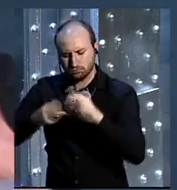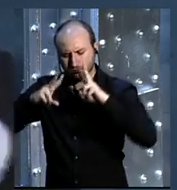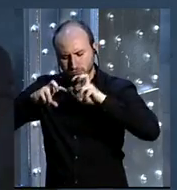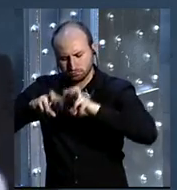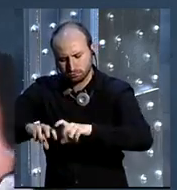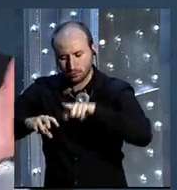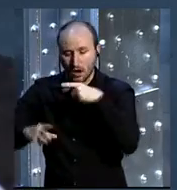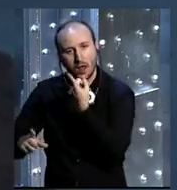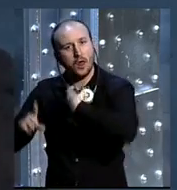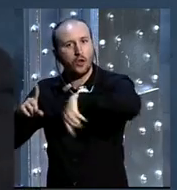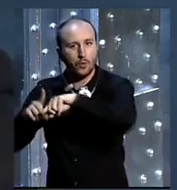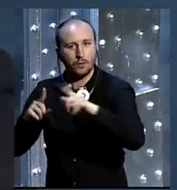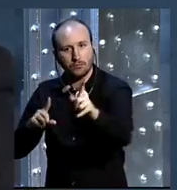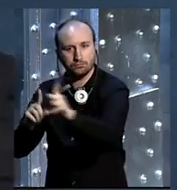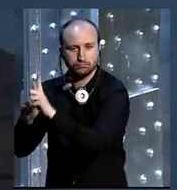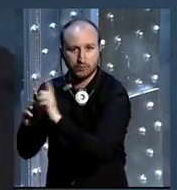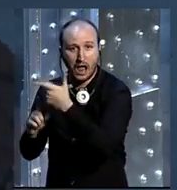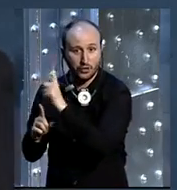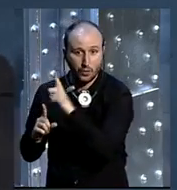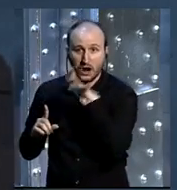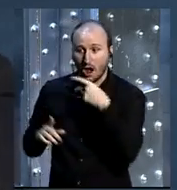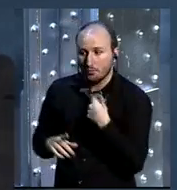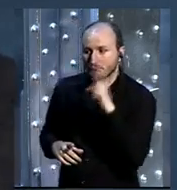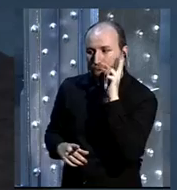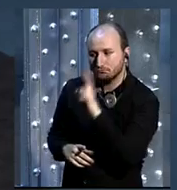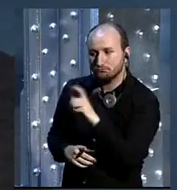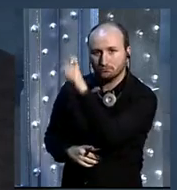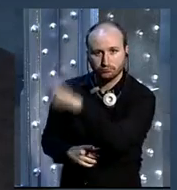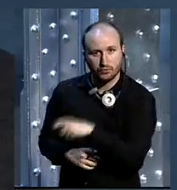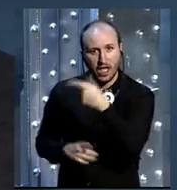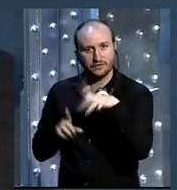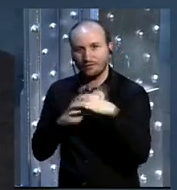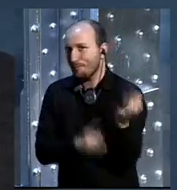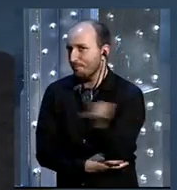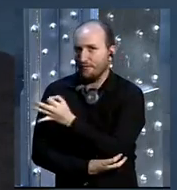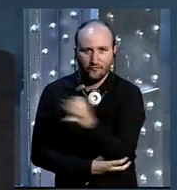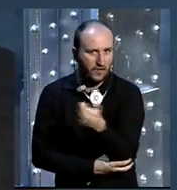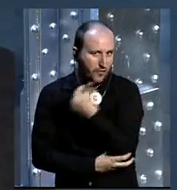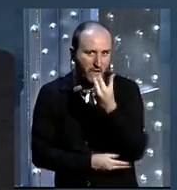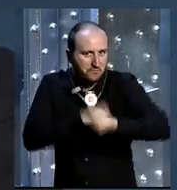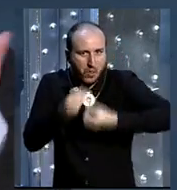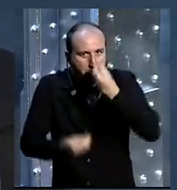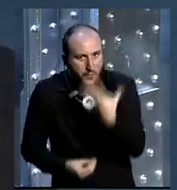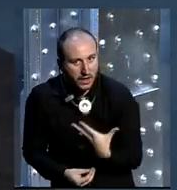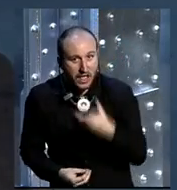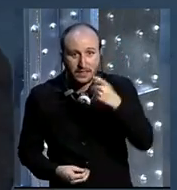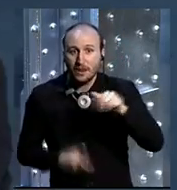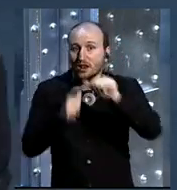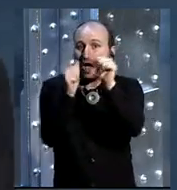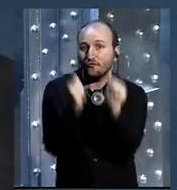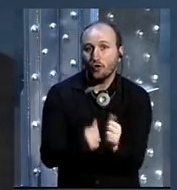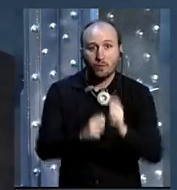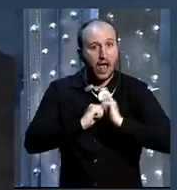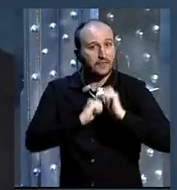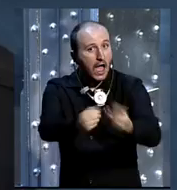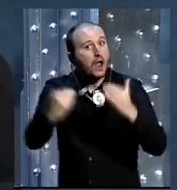a la agencia lituana. Desde el punto de vista de los ciudadanos, esa es una perspectiva muchísimo más efectiva y es una forma de responsabilizar a